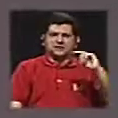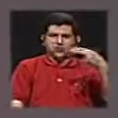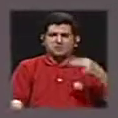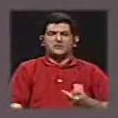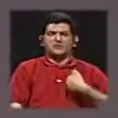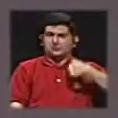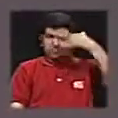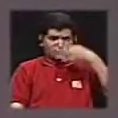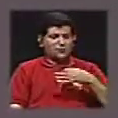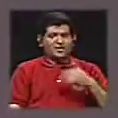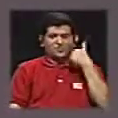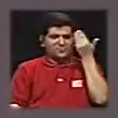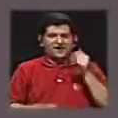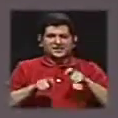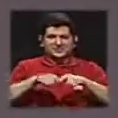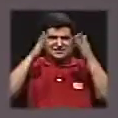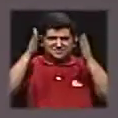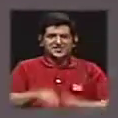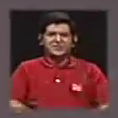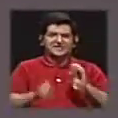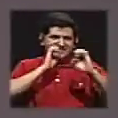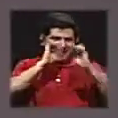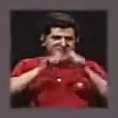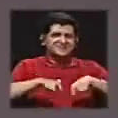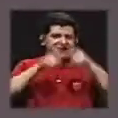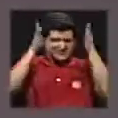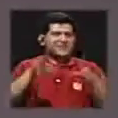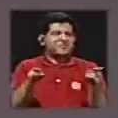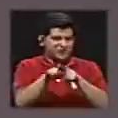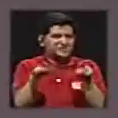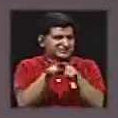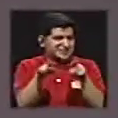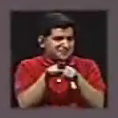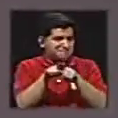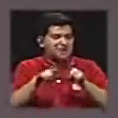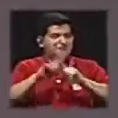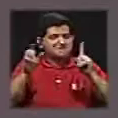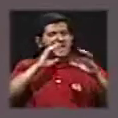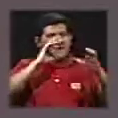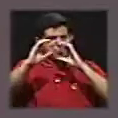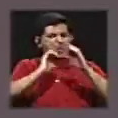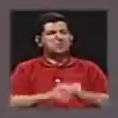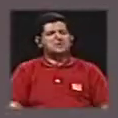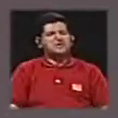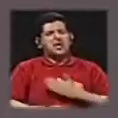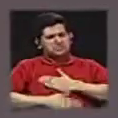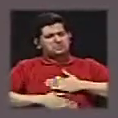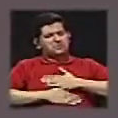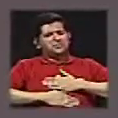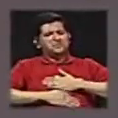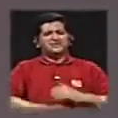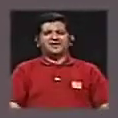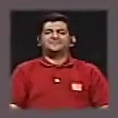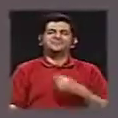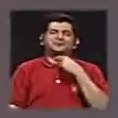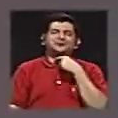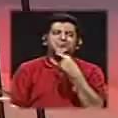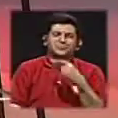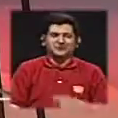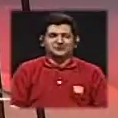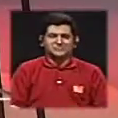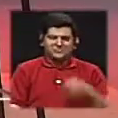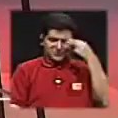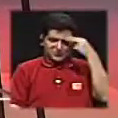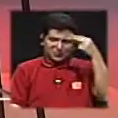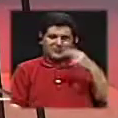no creo que sea fácil que un periodista entreviste a un periodista, ¿verdad? Pero ha sido una conversación muy amena, muy agradable. Un gusto, ha sido un honor